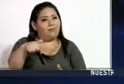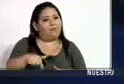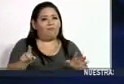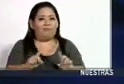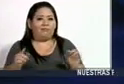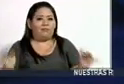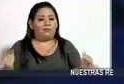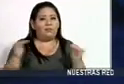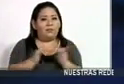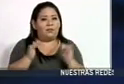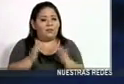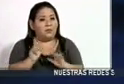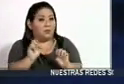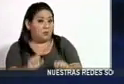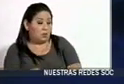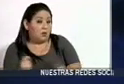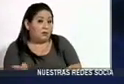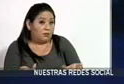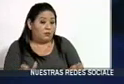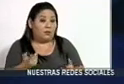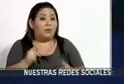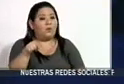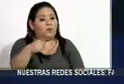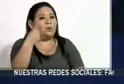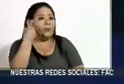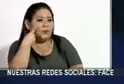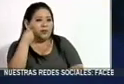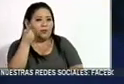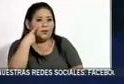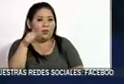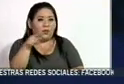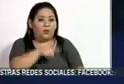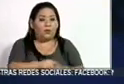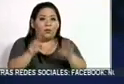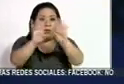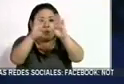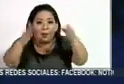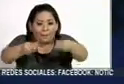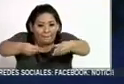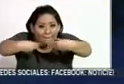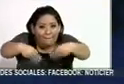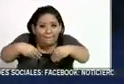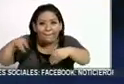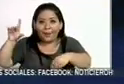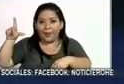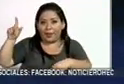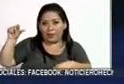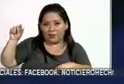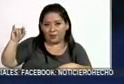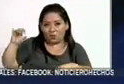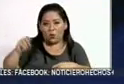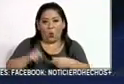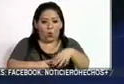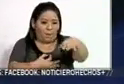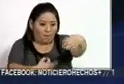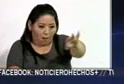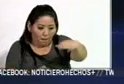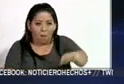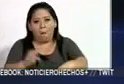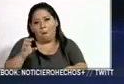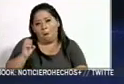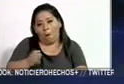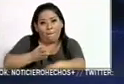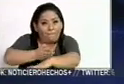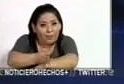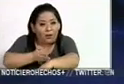pero esas situaciones pueden darse. Entonces, hay que tener cuidado, el vidrio, el plástico, el papel, la madera, pueden